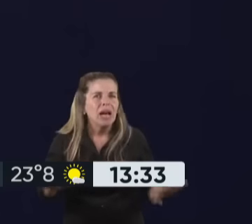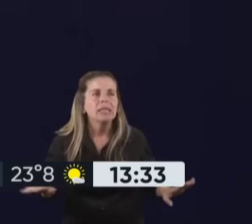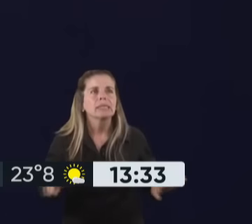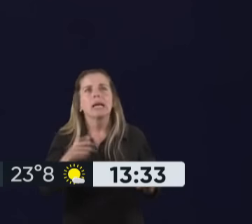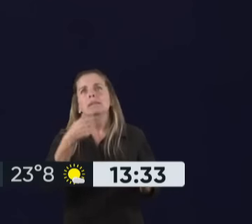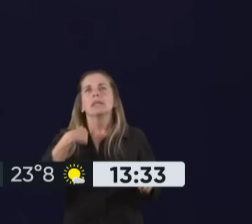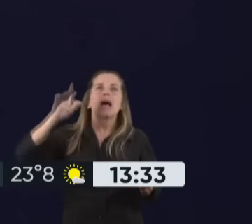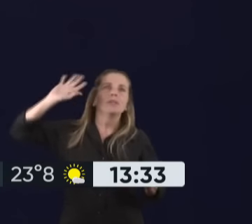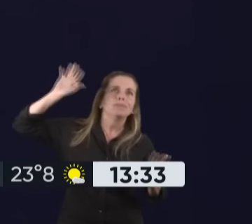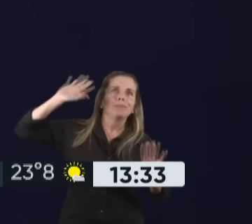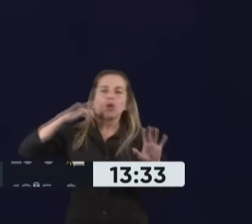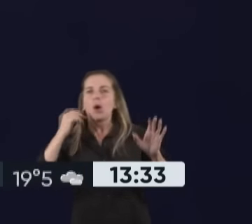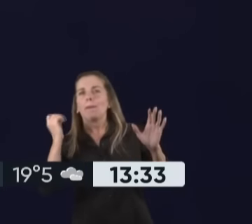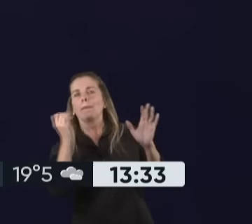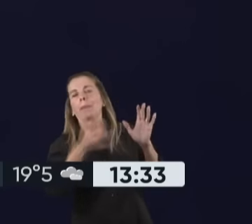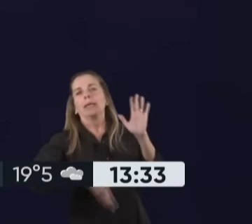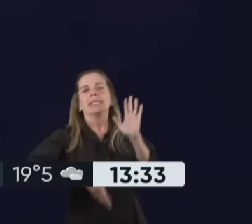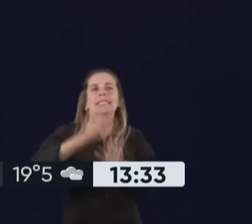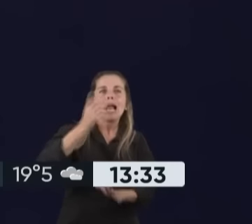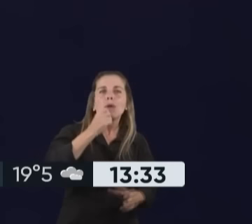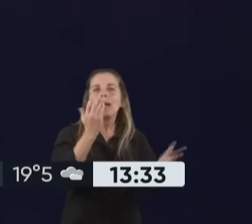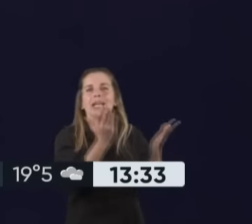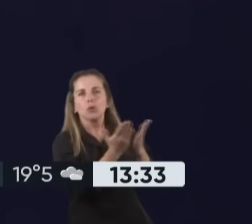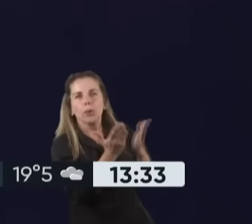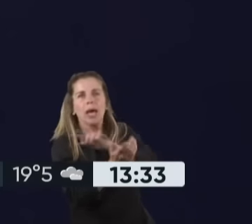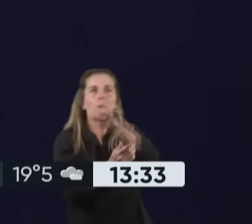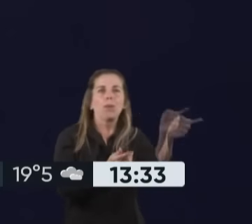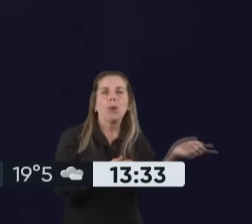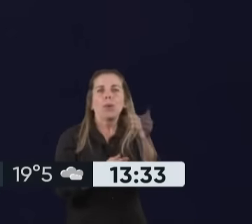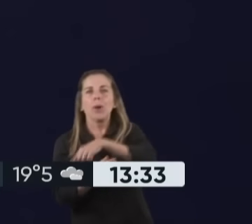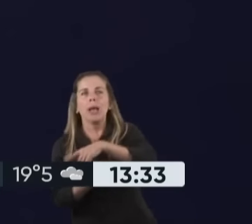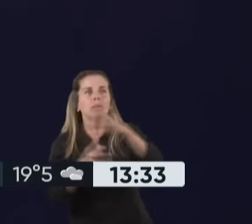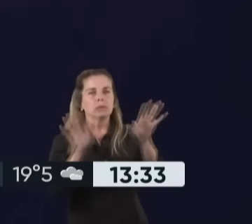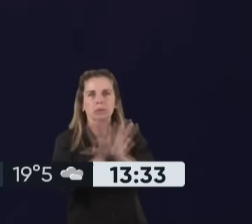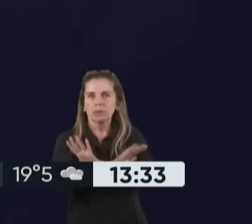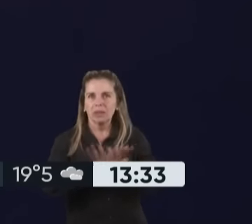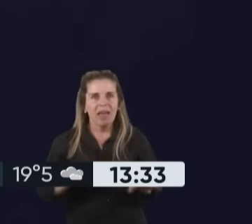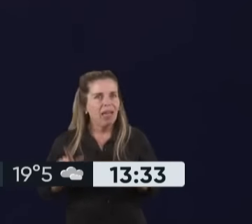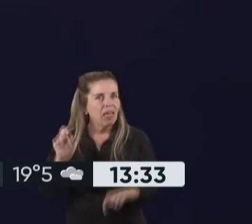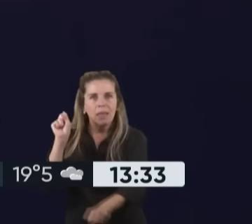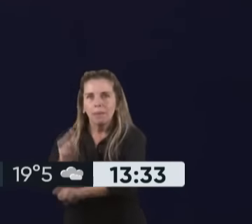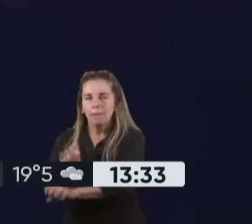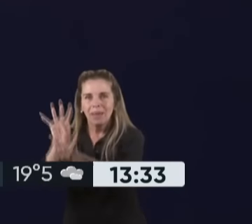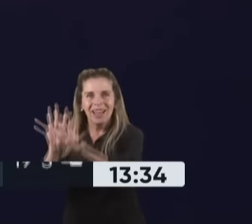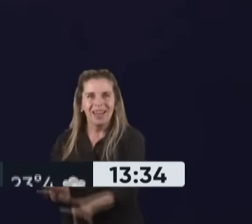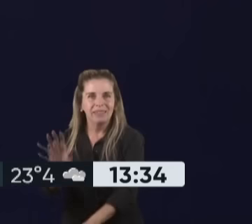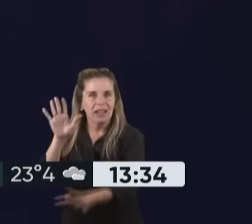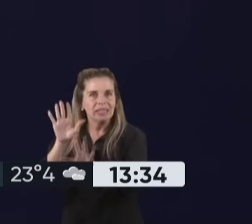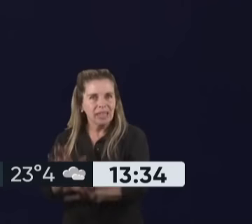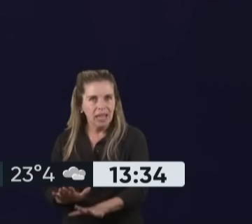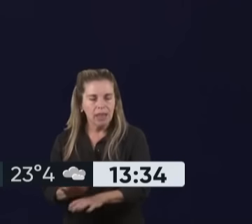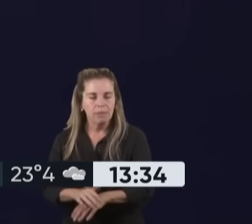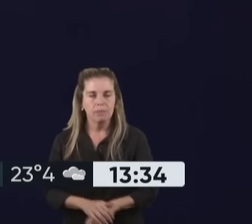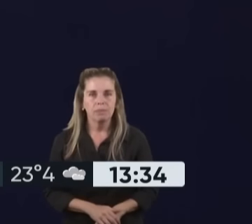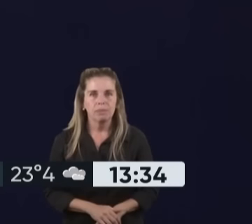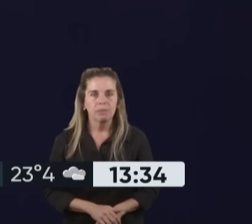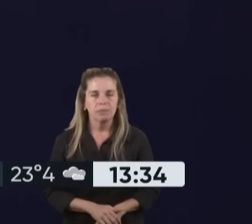voy salgo para estudiar, salgo para nada, todo cumplimiento efectivo.